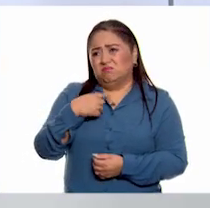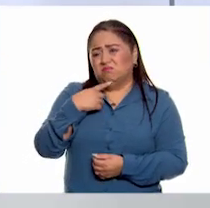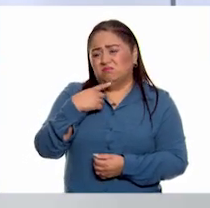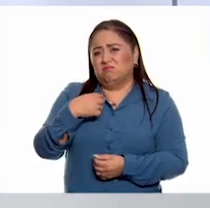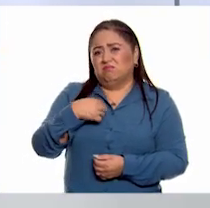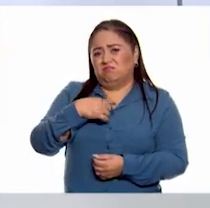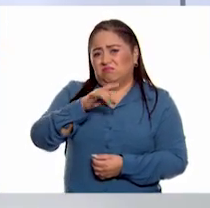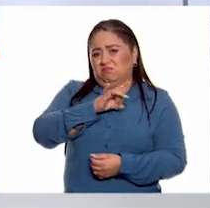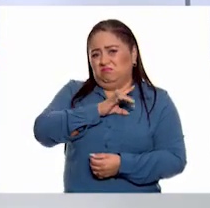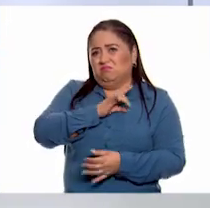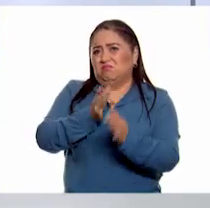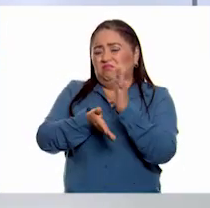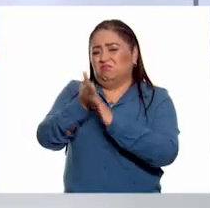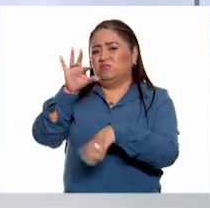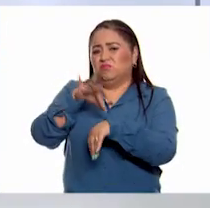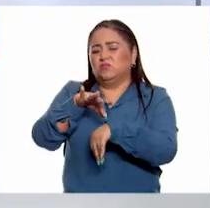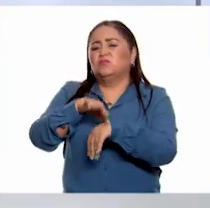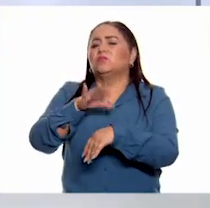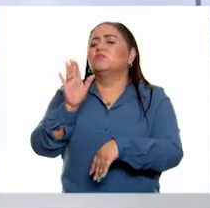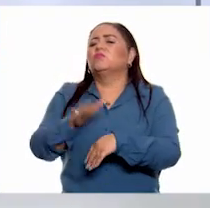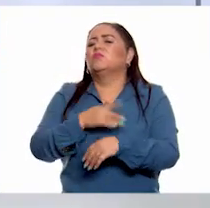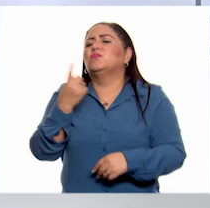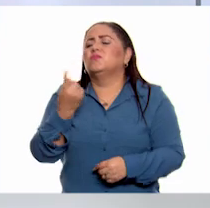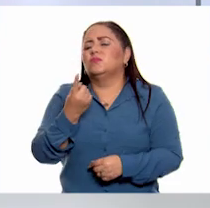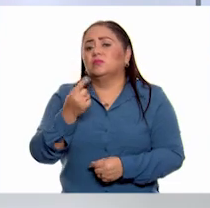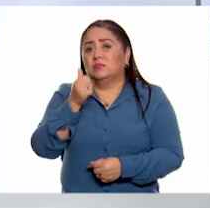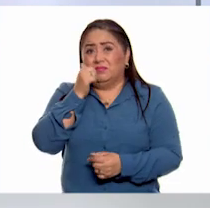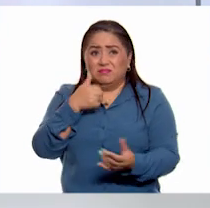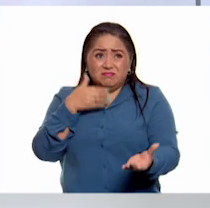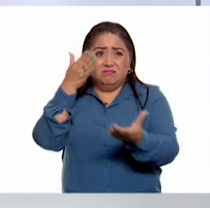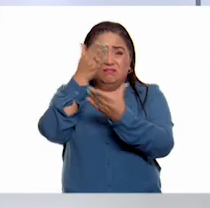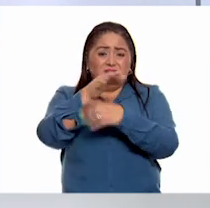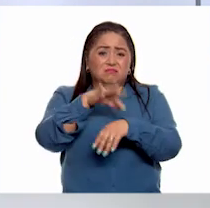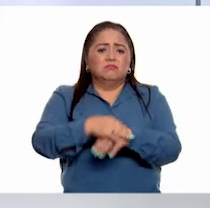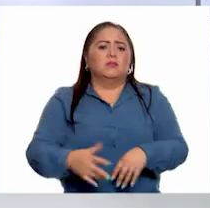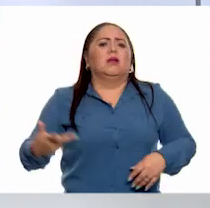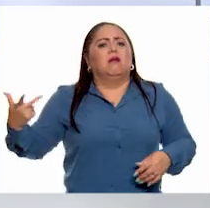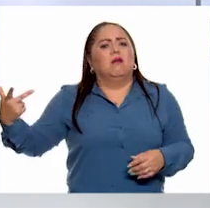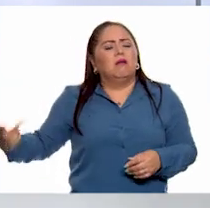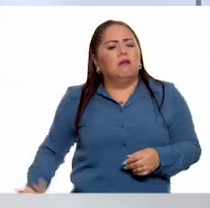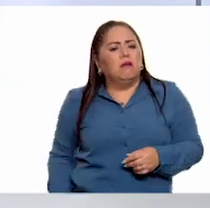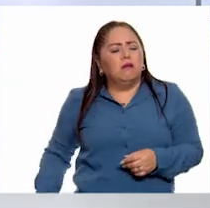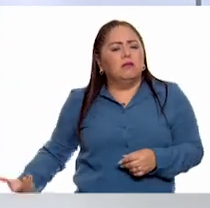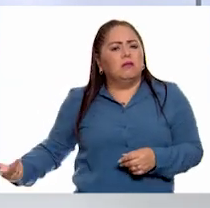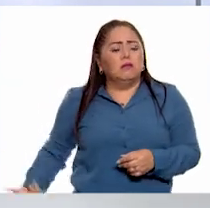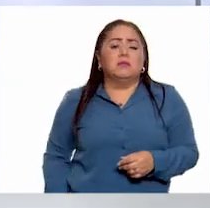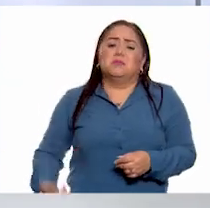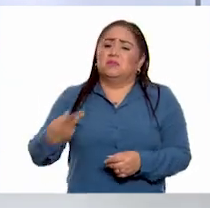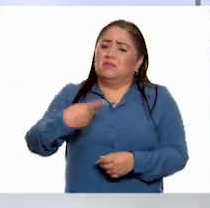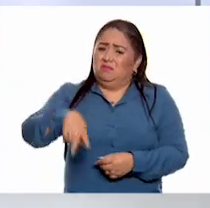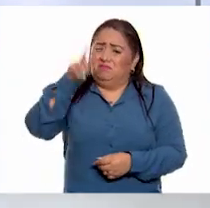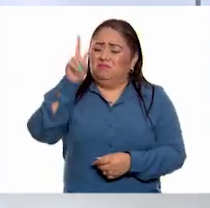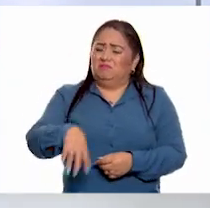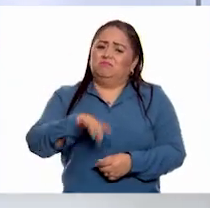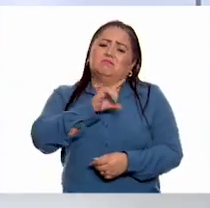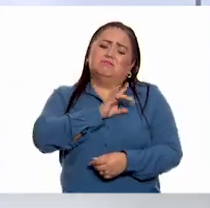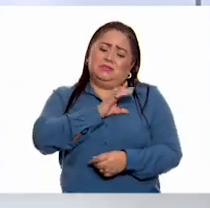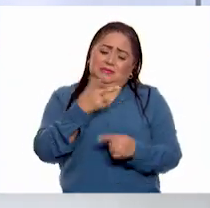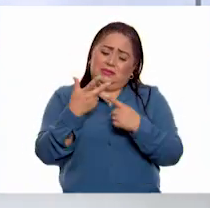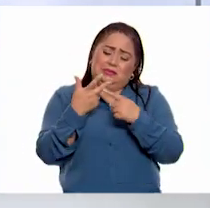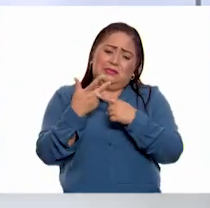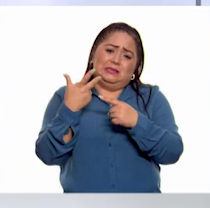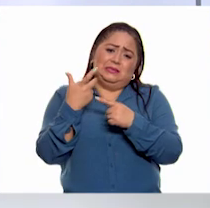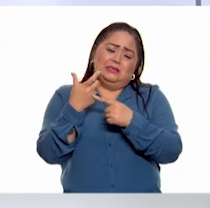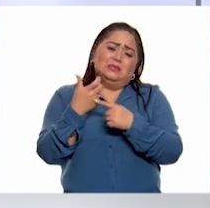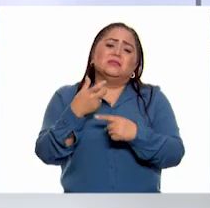da miedo ir al doctor porque, ¿sabes? Siempre que voy, me han inyectado. En realidad, me dan miedo las agujas y,